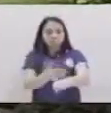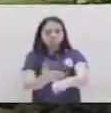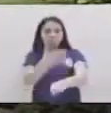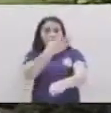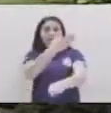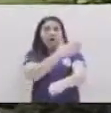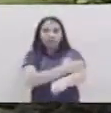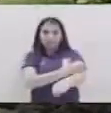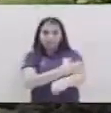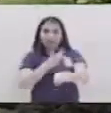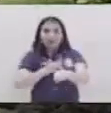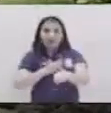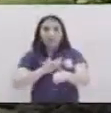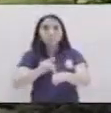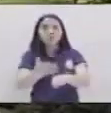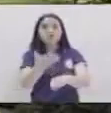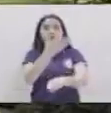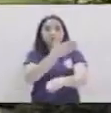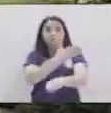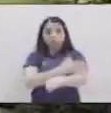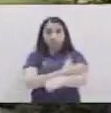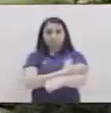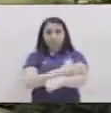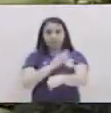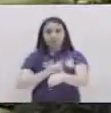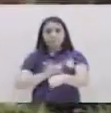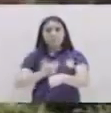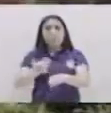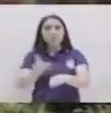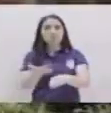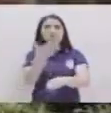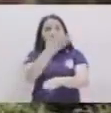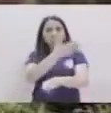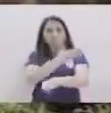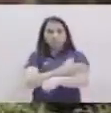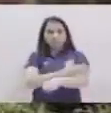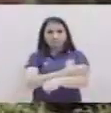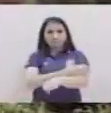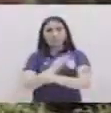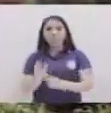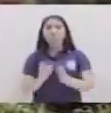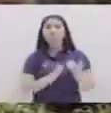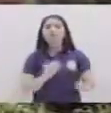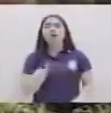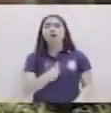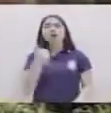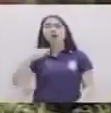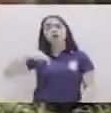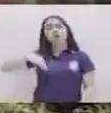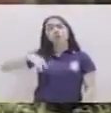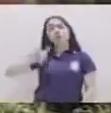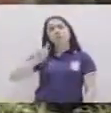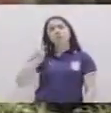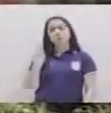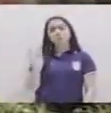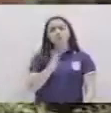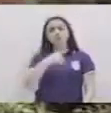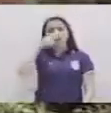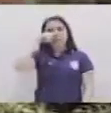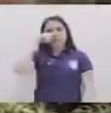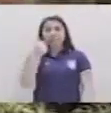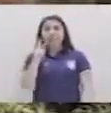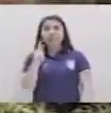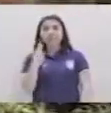hacia atrás de esta manera para decir muy temprano. Para decir muy tarde, de la misma